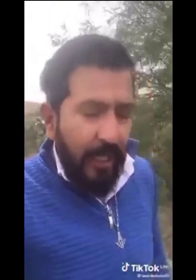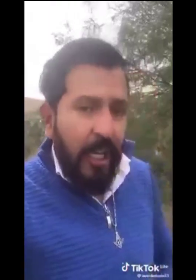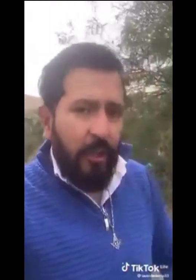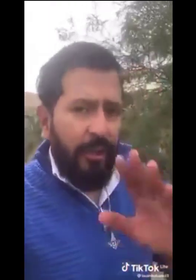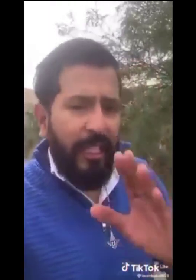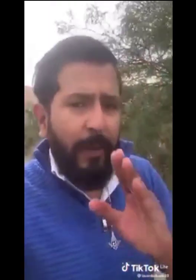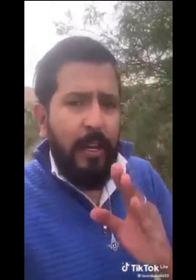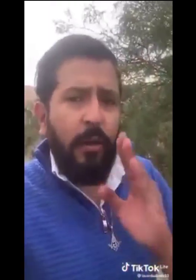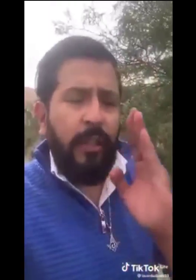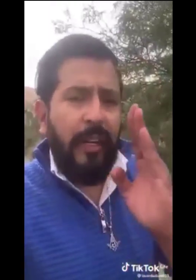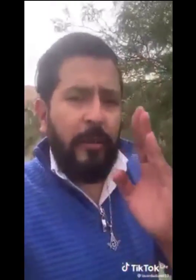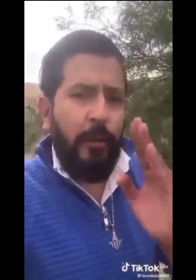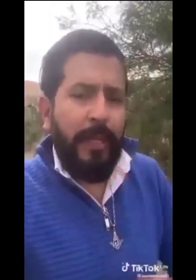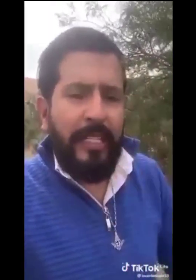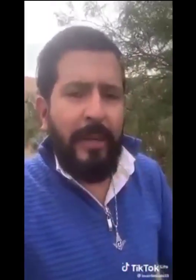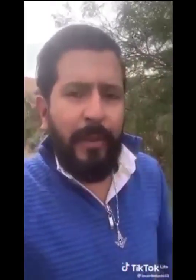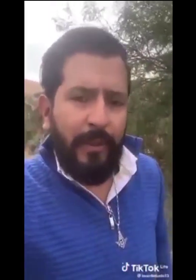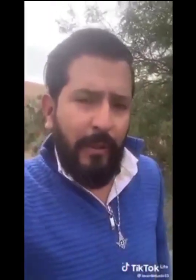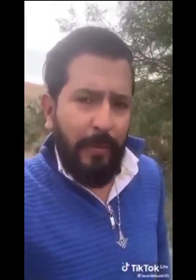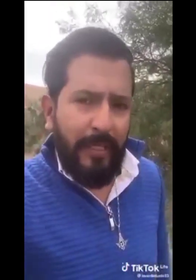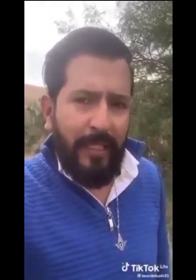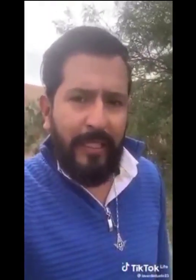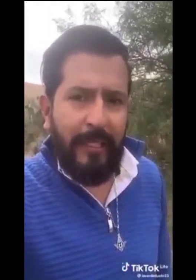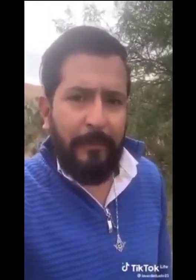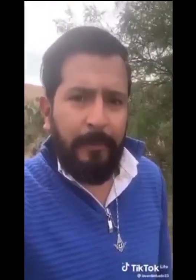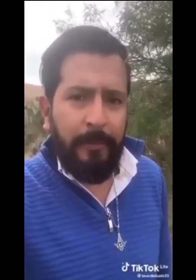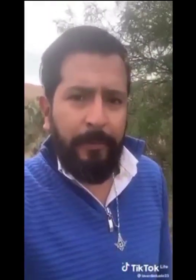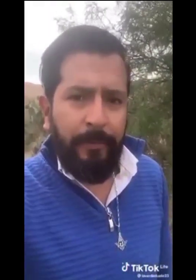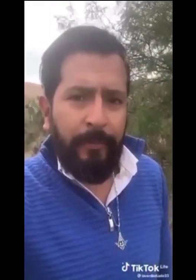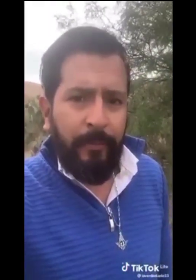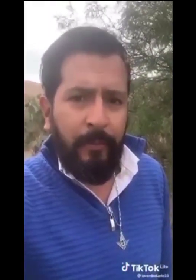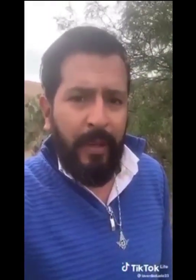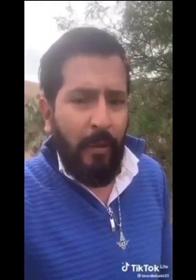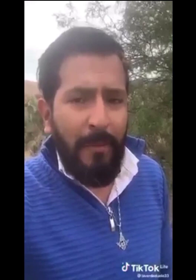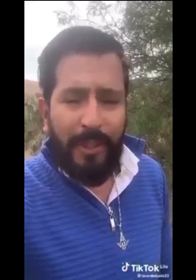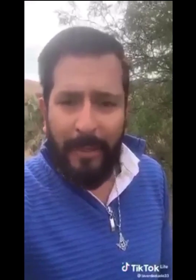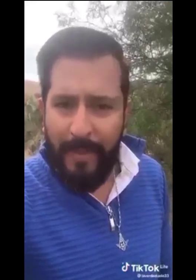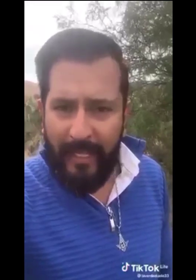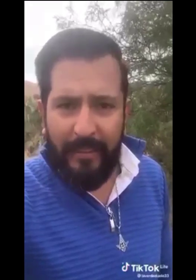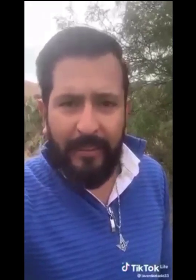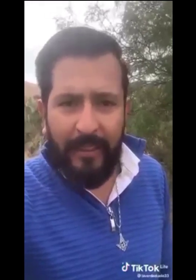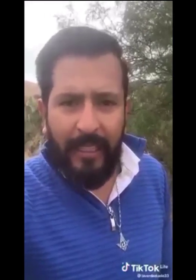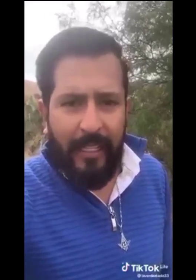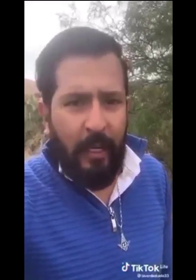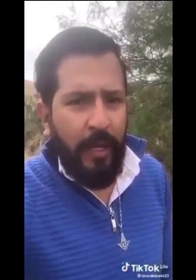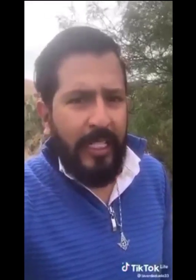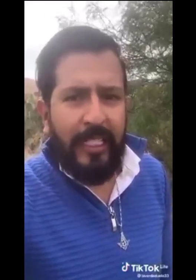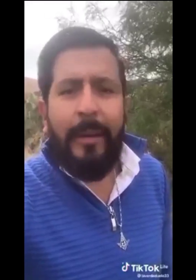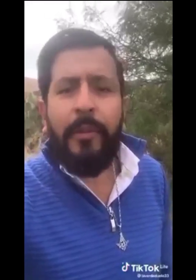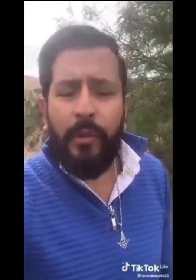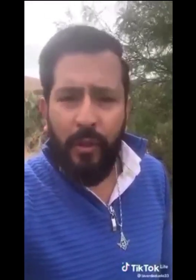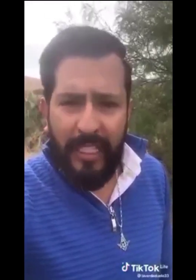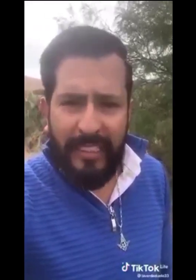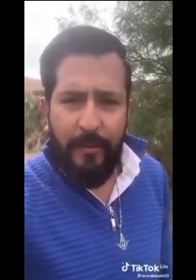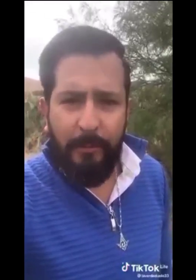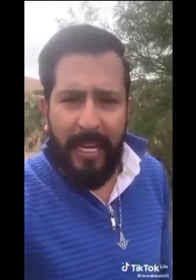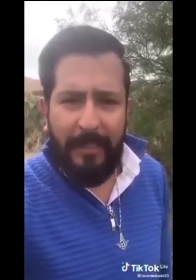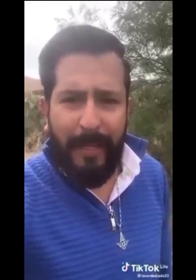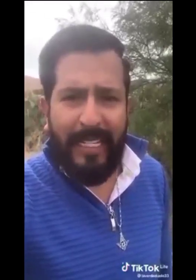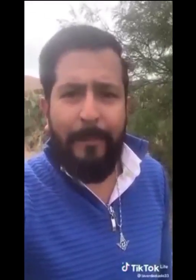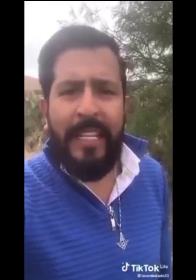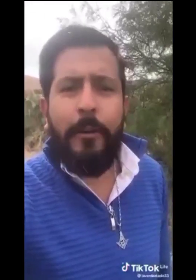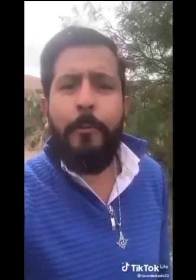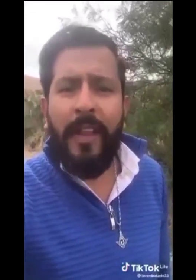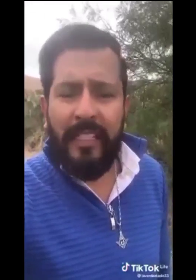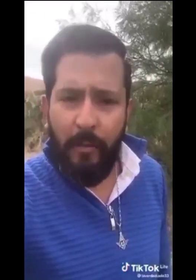también. Yo sé que va en contra de sus principios, señor presidente, pero vamos también, que lo necesitamos otros 6 años